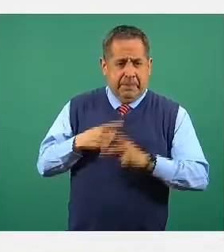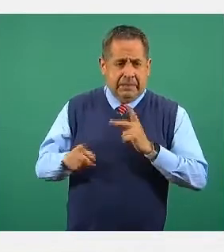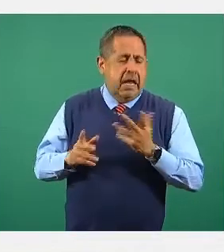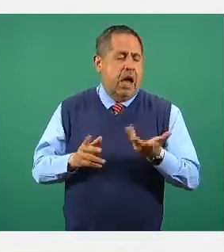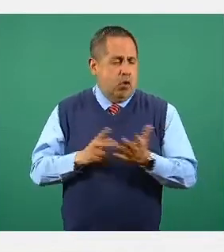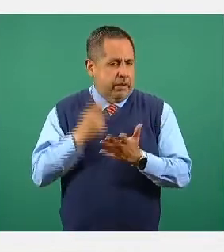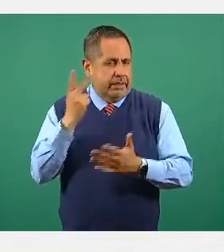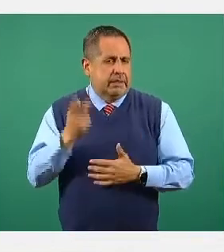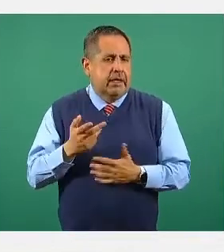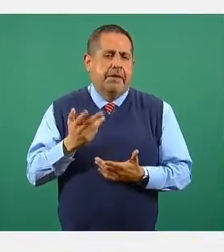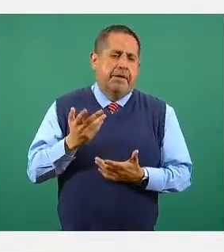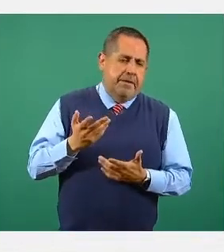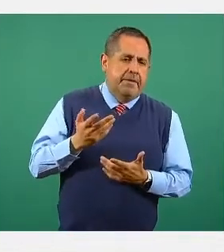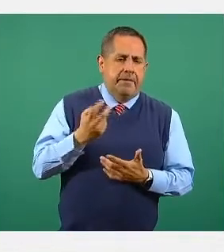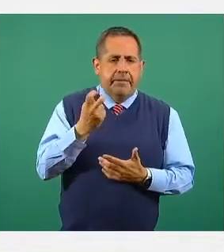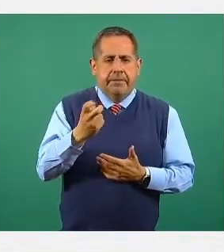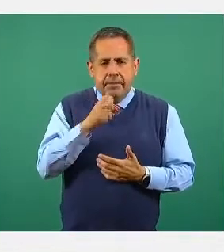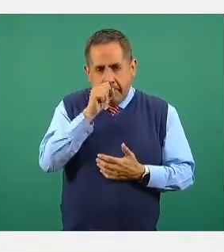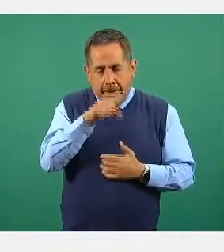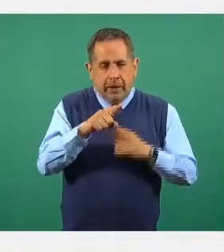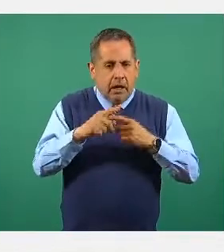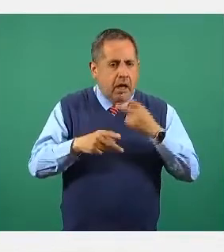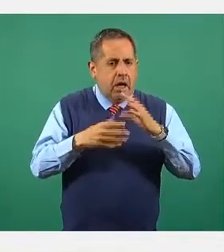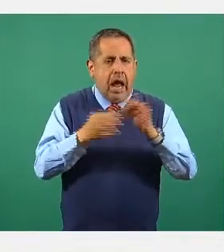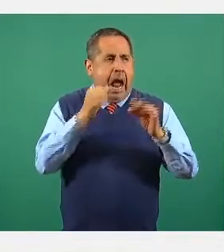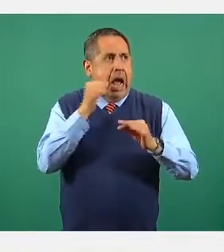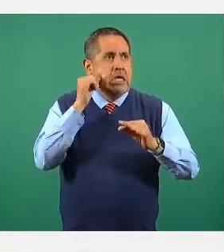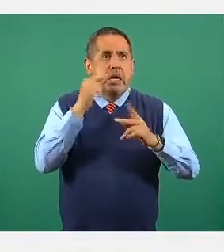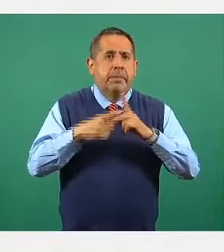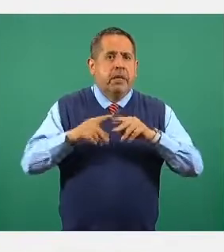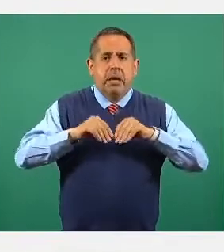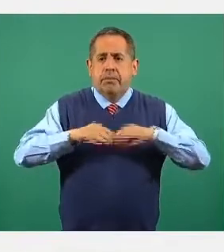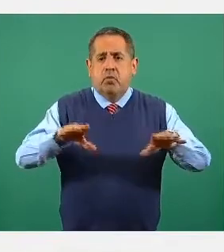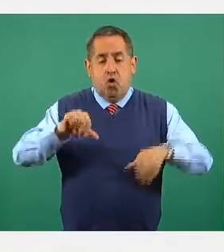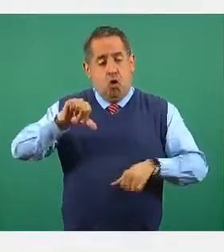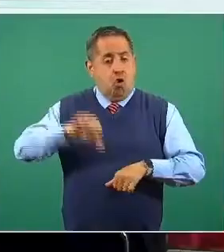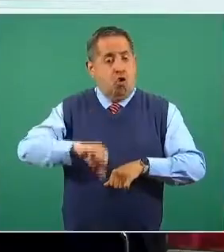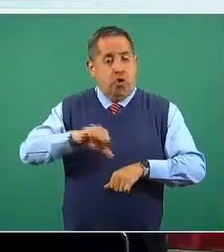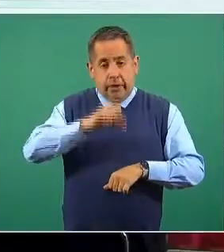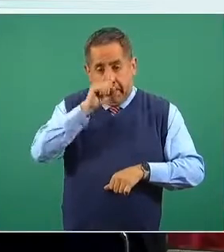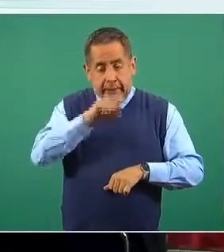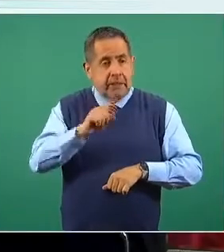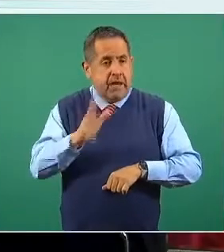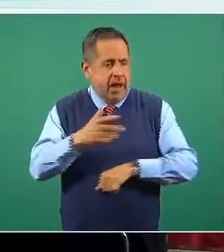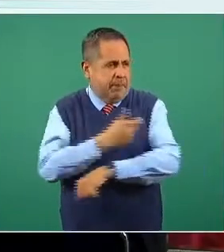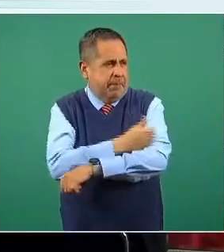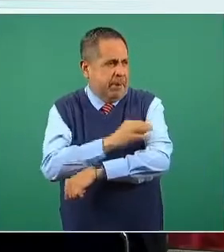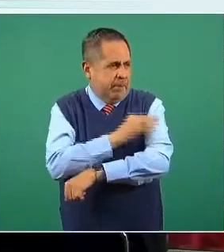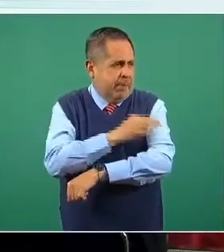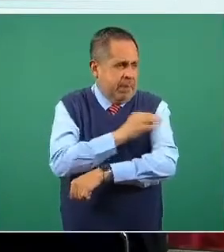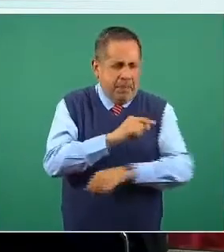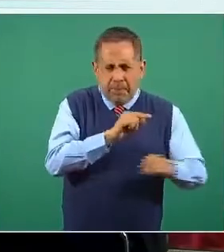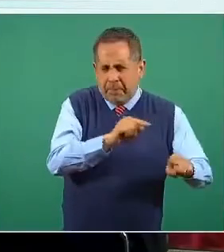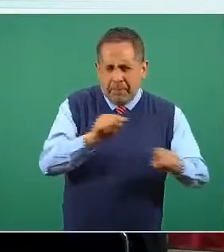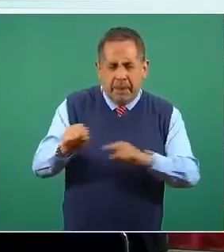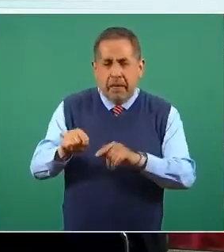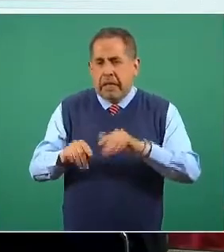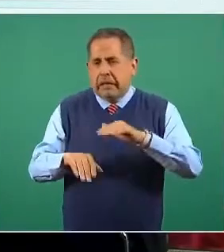que empezaron a aplicarse el día de ayer y el día de hoy. Entonces casi estamos ya por llegar a